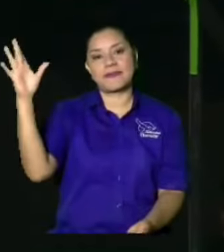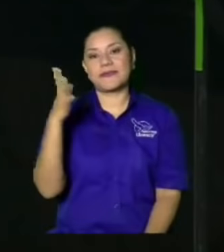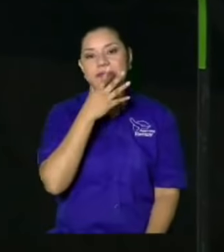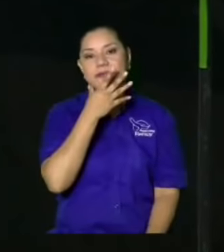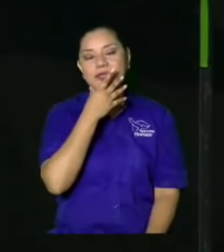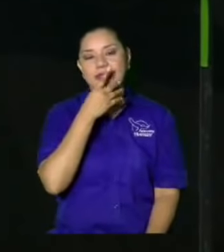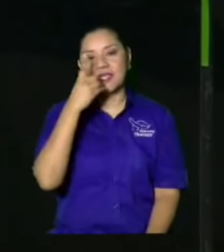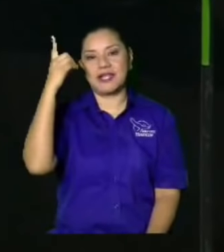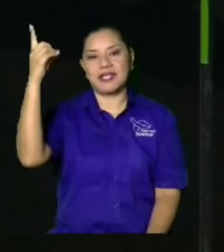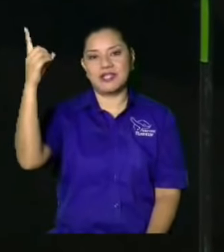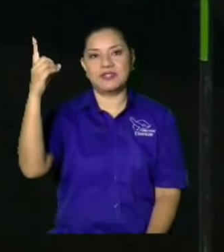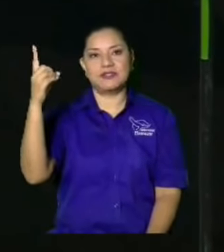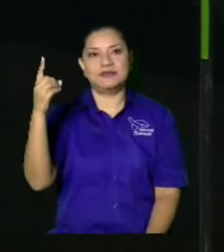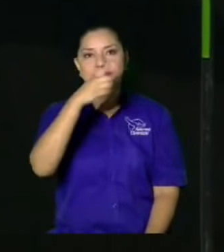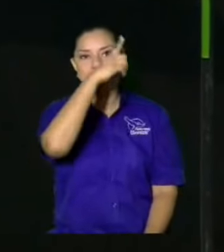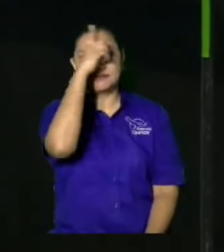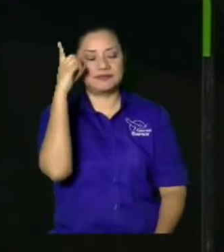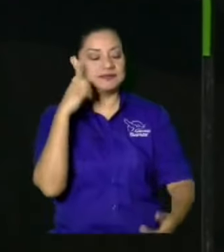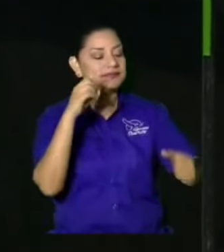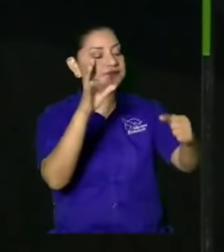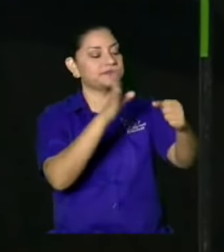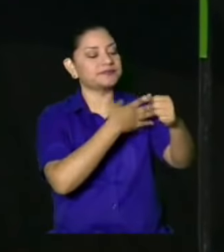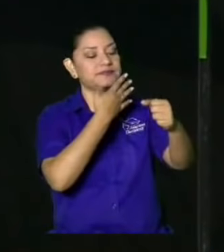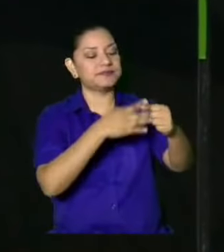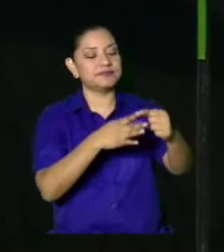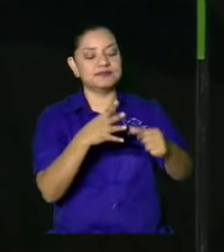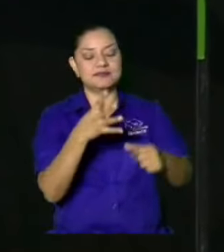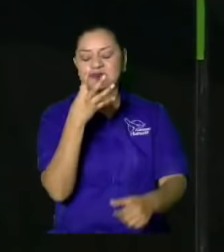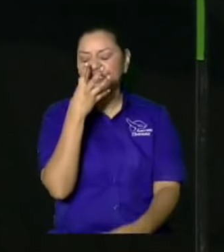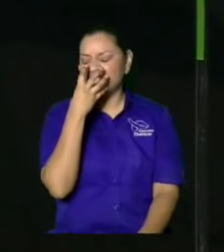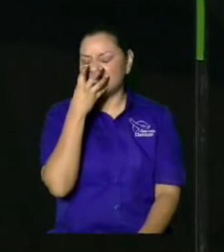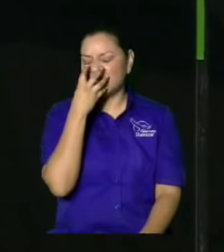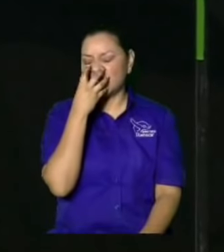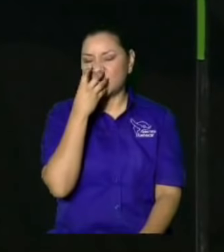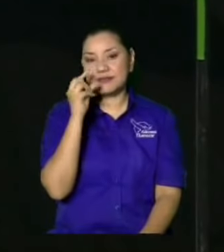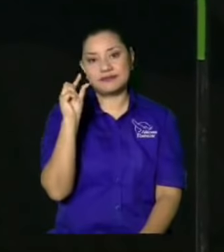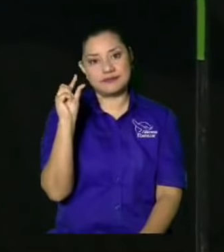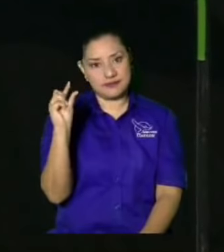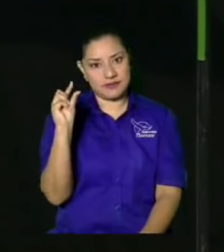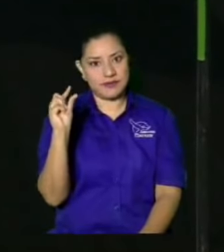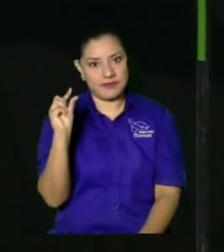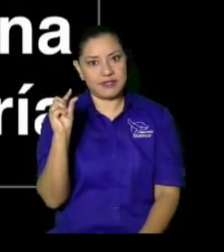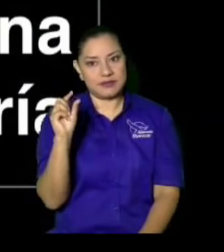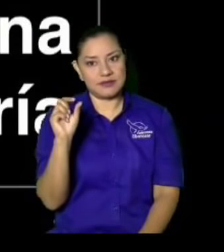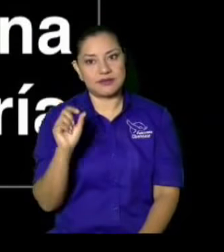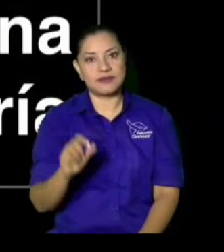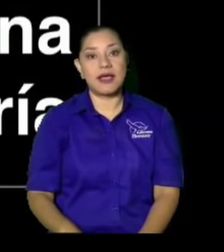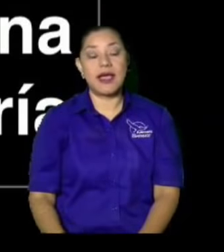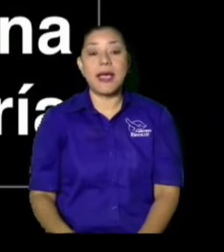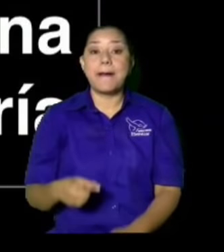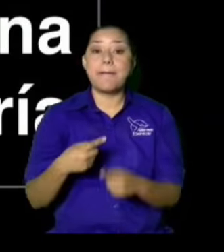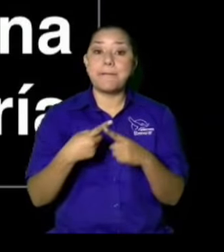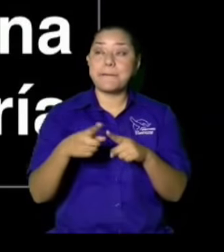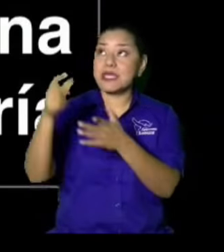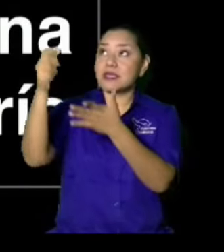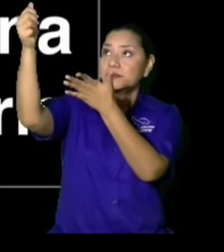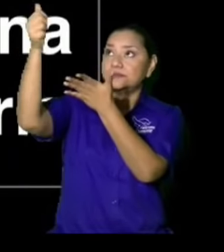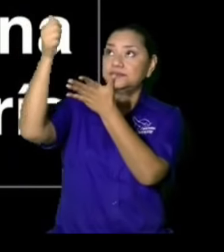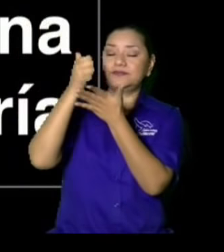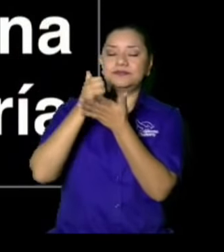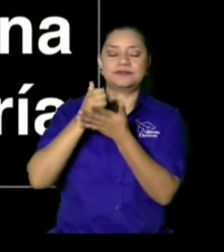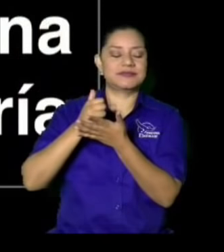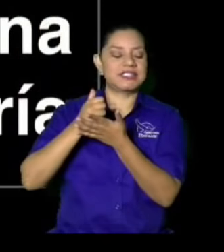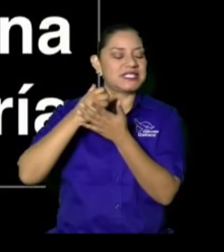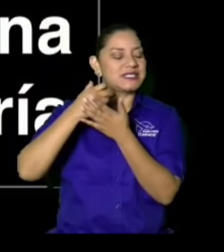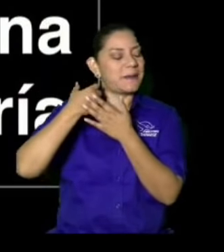Mire este salmo, porque su ira es solo por un momento, pero su favor es por